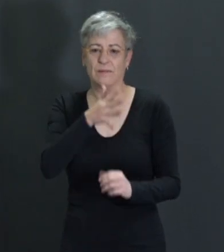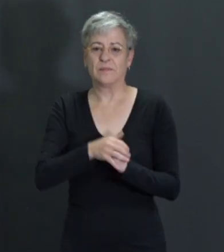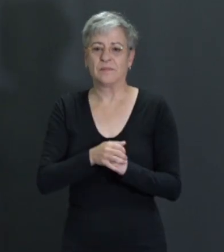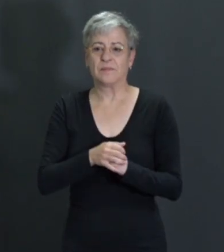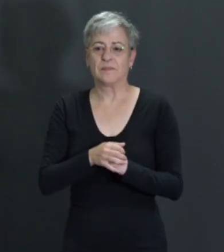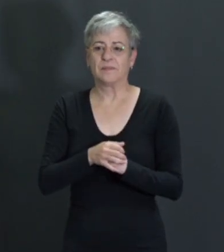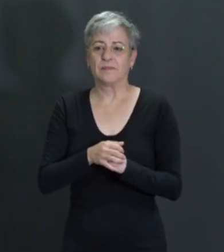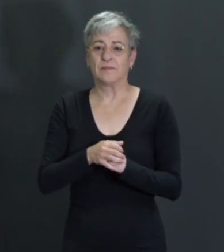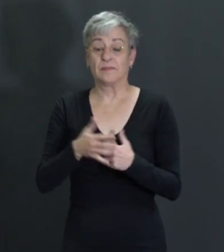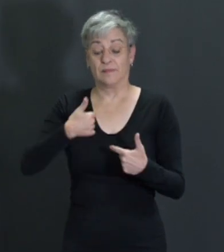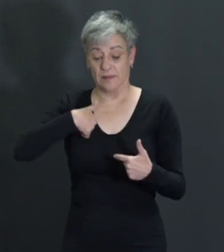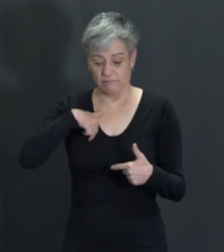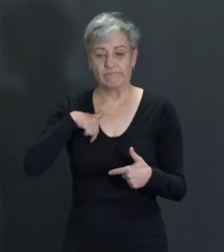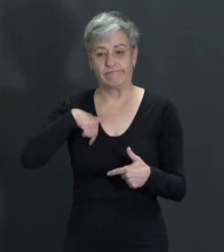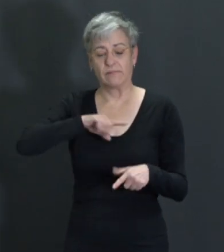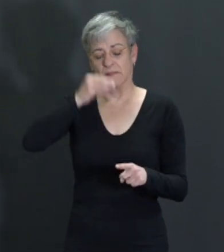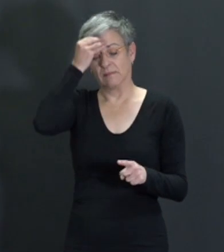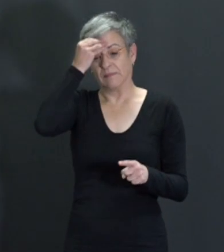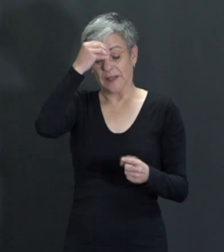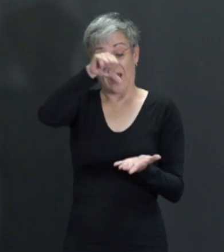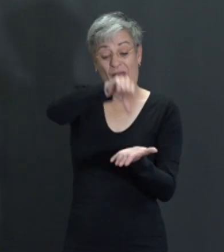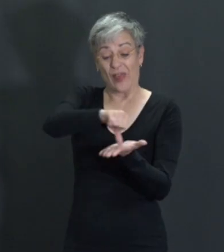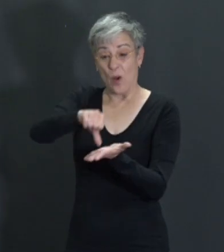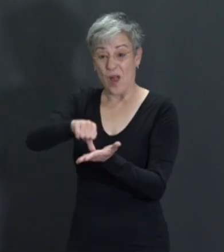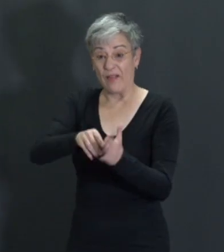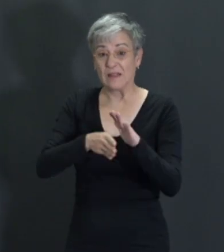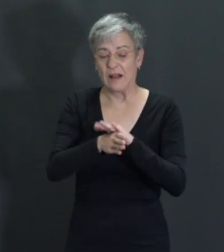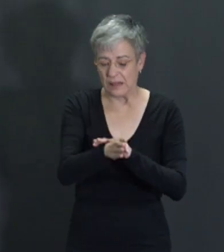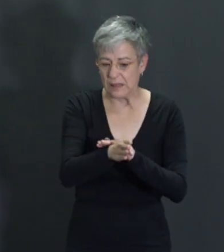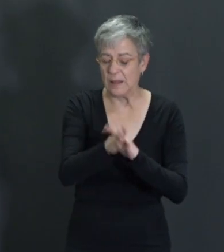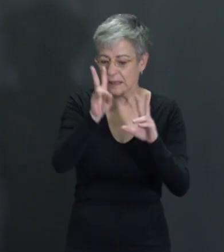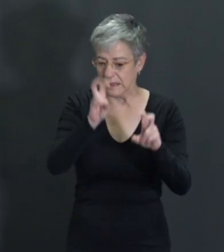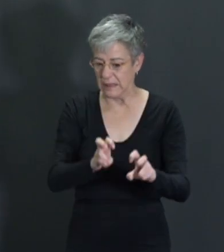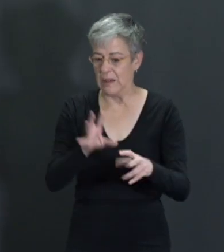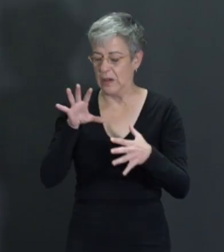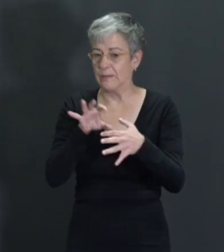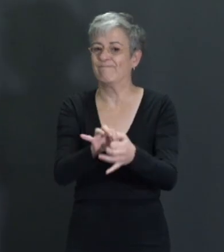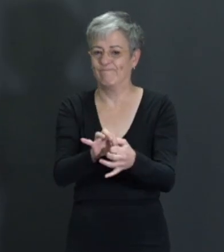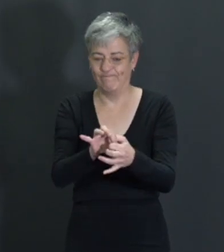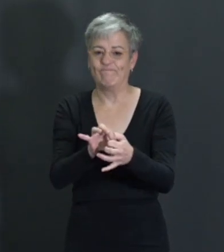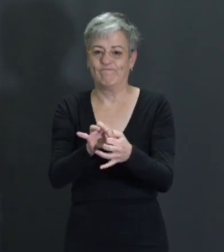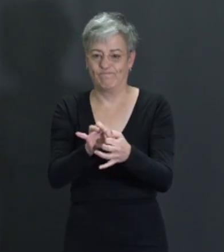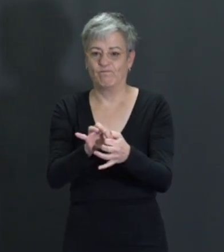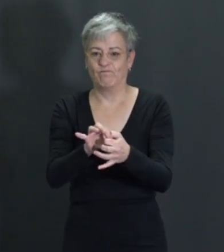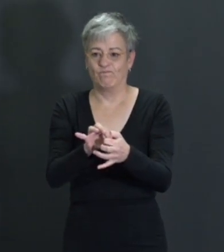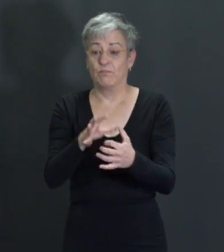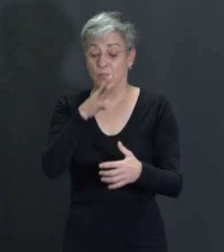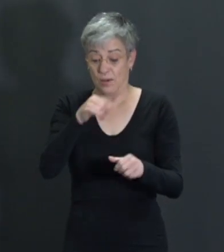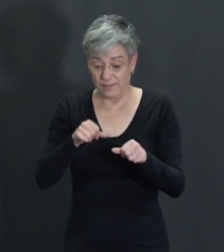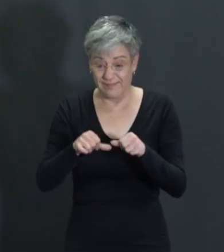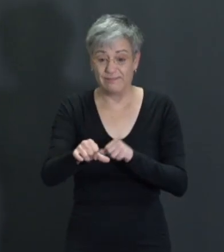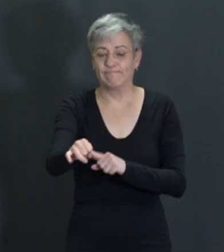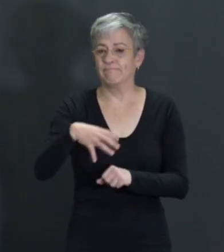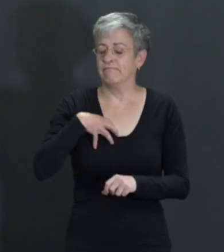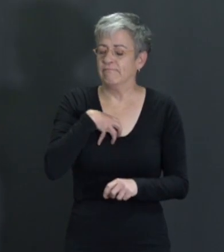hablar de accesibilidad ciudades como en estos días, ¿no? Donde va a costar muchísimo